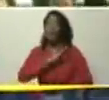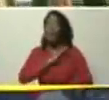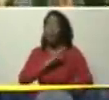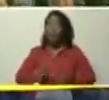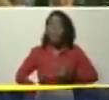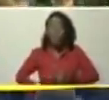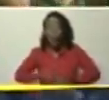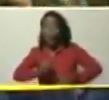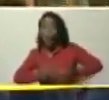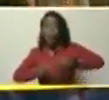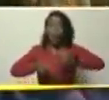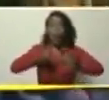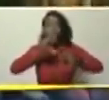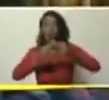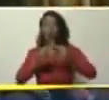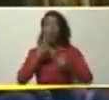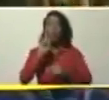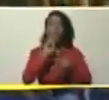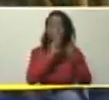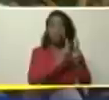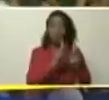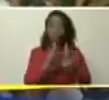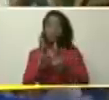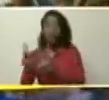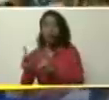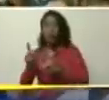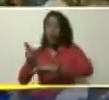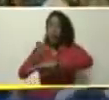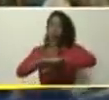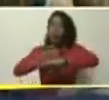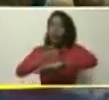construir un programa de gobierno.